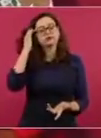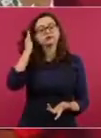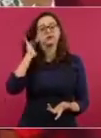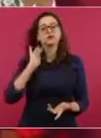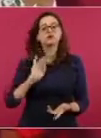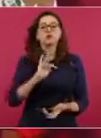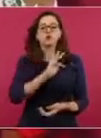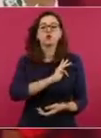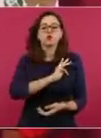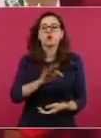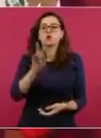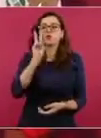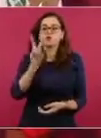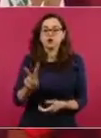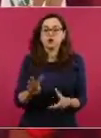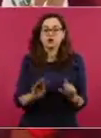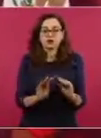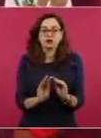cómo